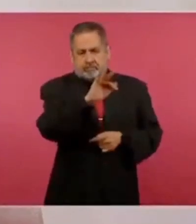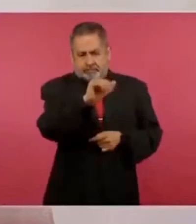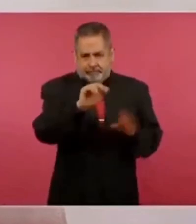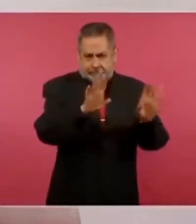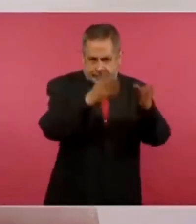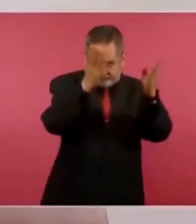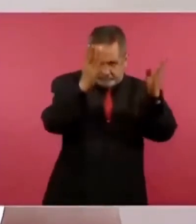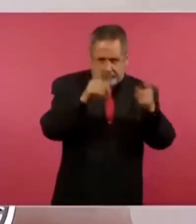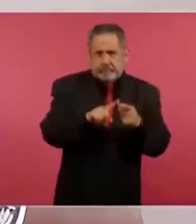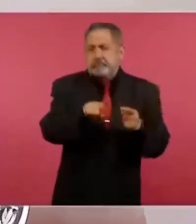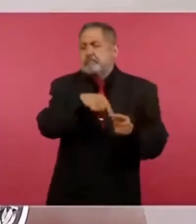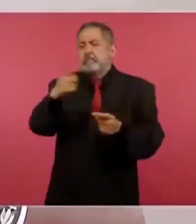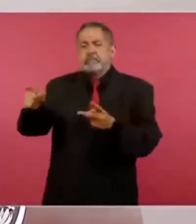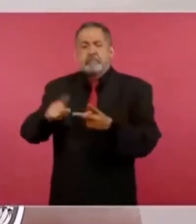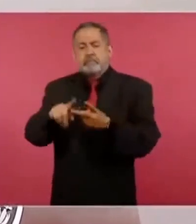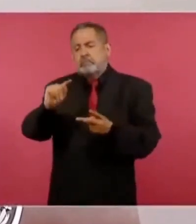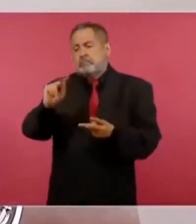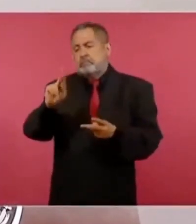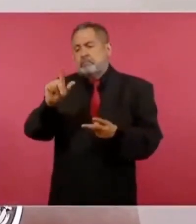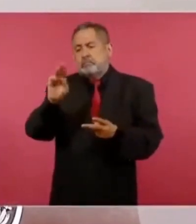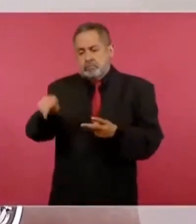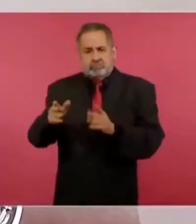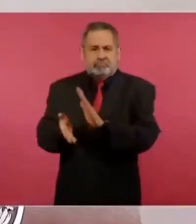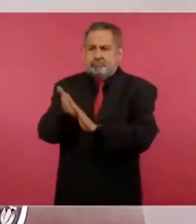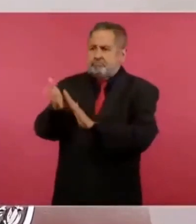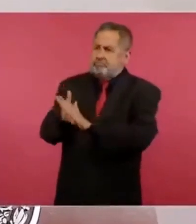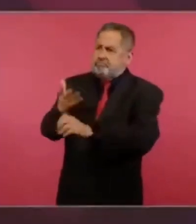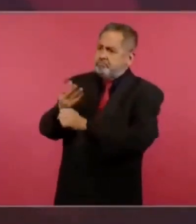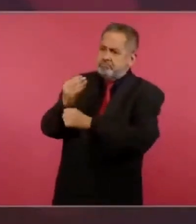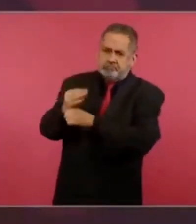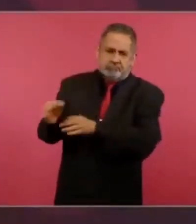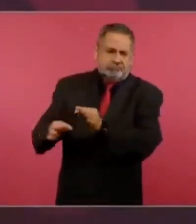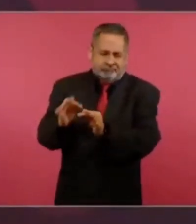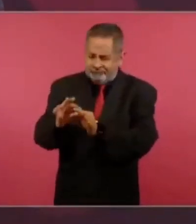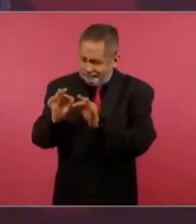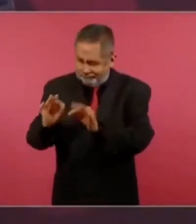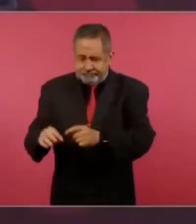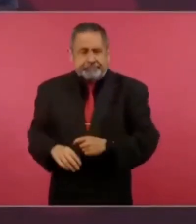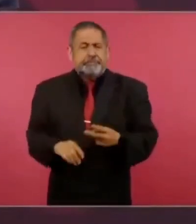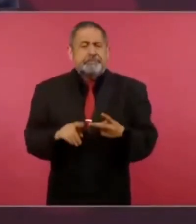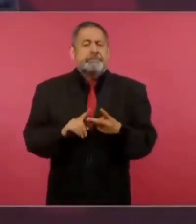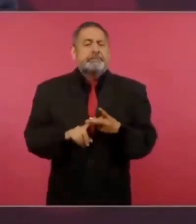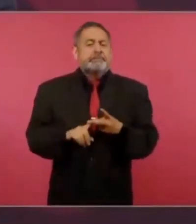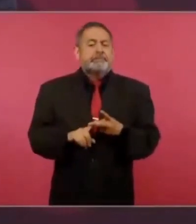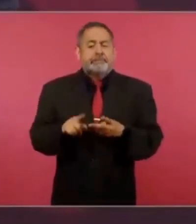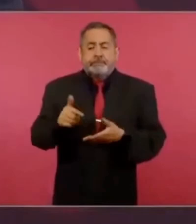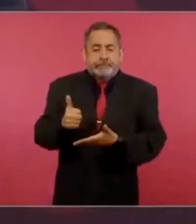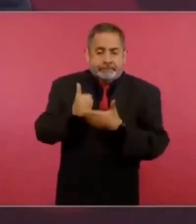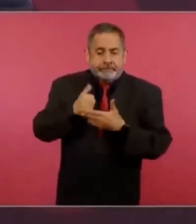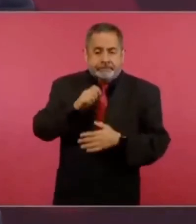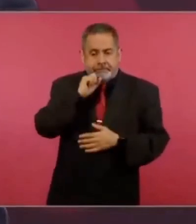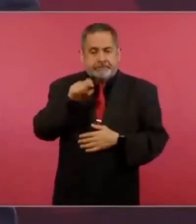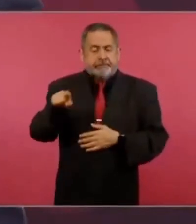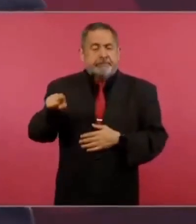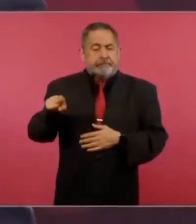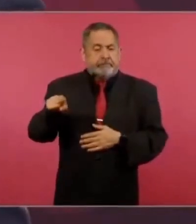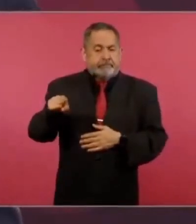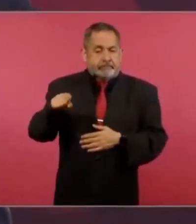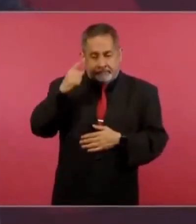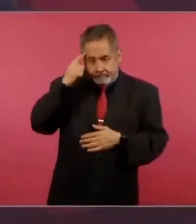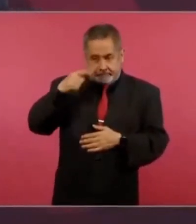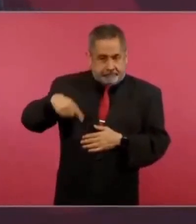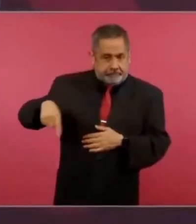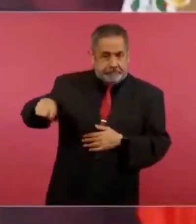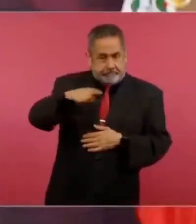aeropuerto de Tulum. Nos están ayudando a terminar